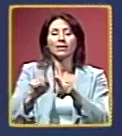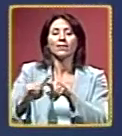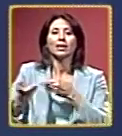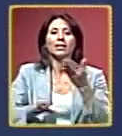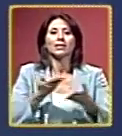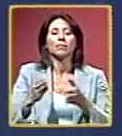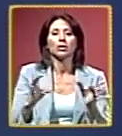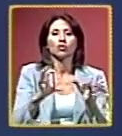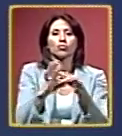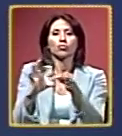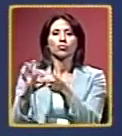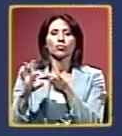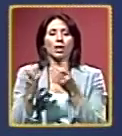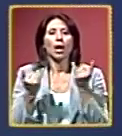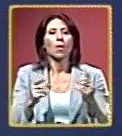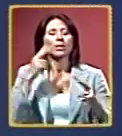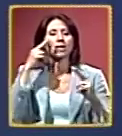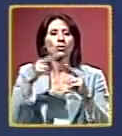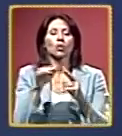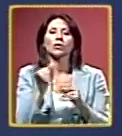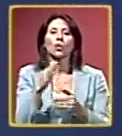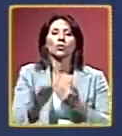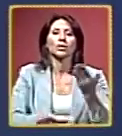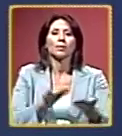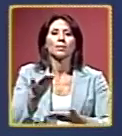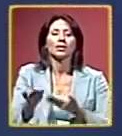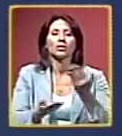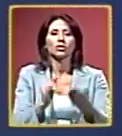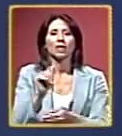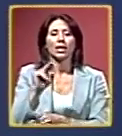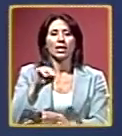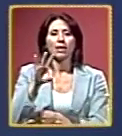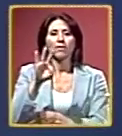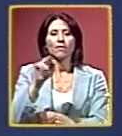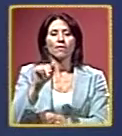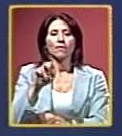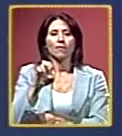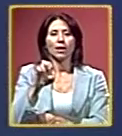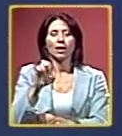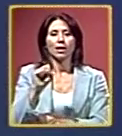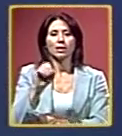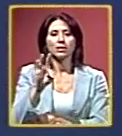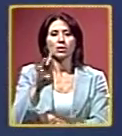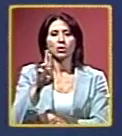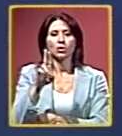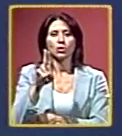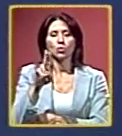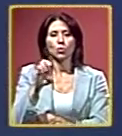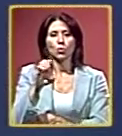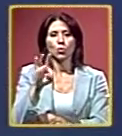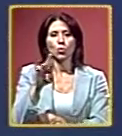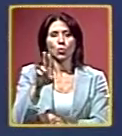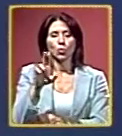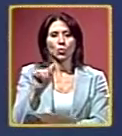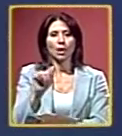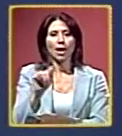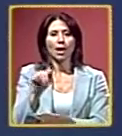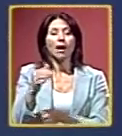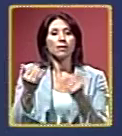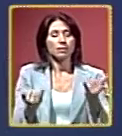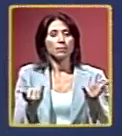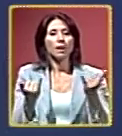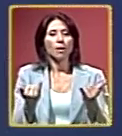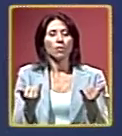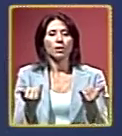como servicios de infraestructura en la literatura. Une en la